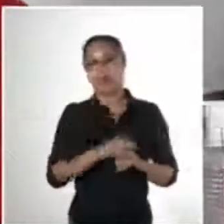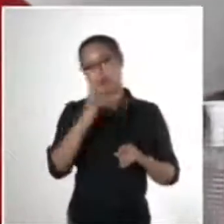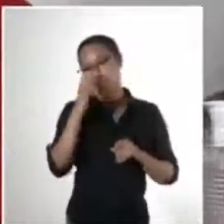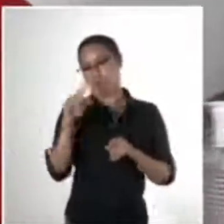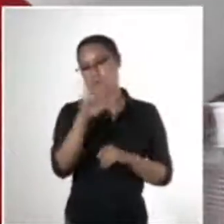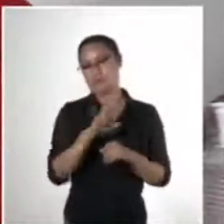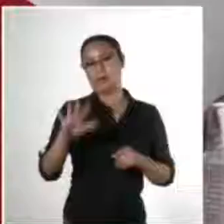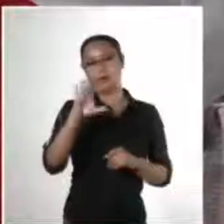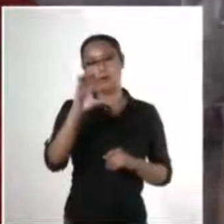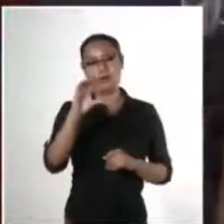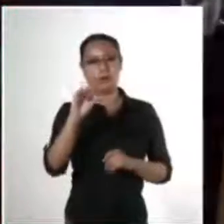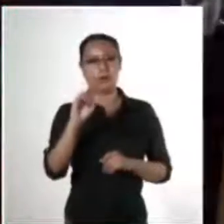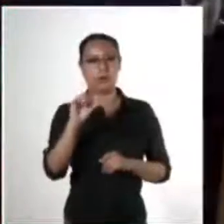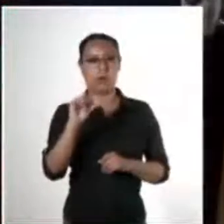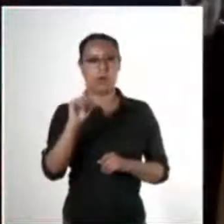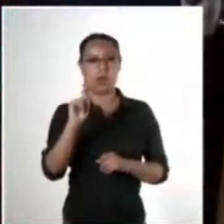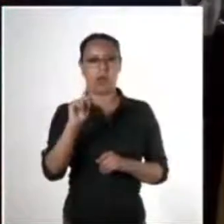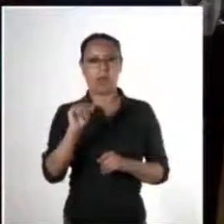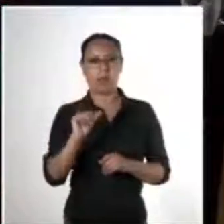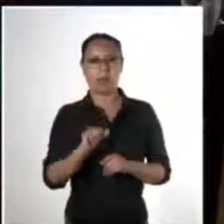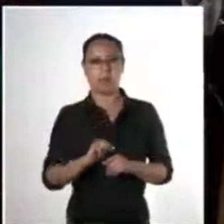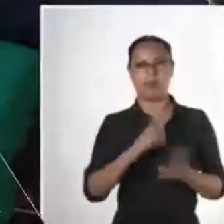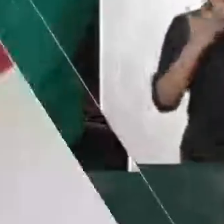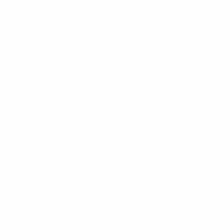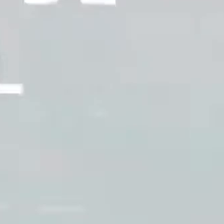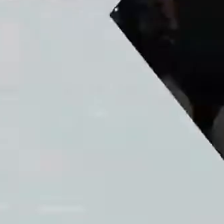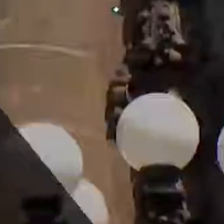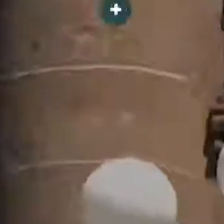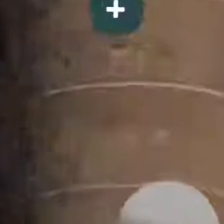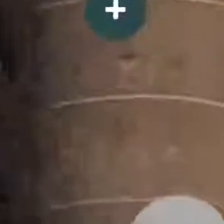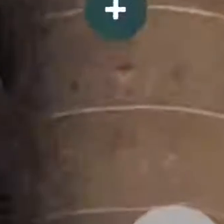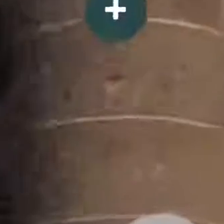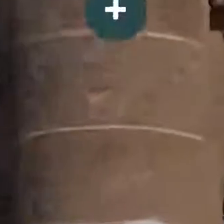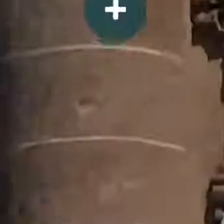políticas públicas y presupuesto participativo.